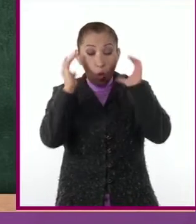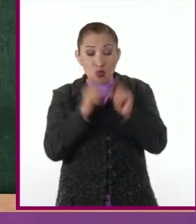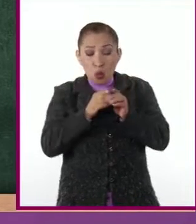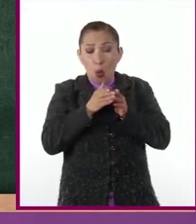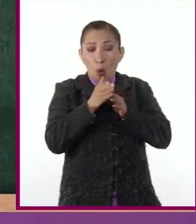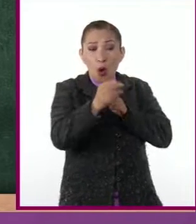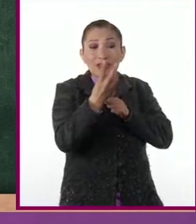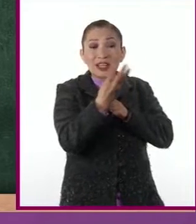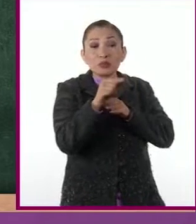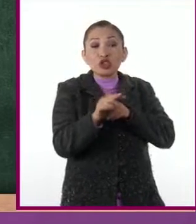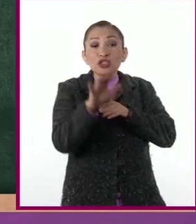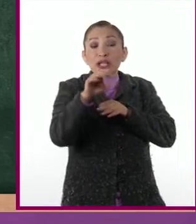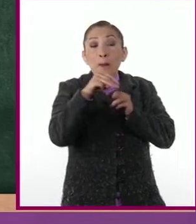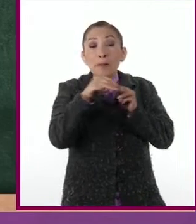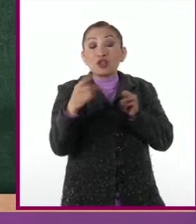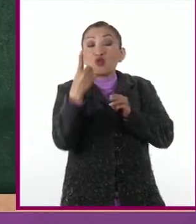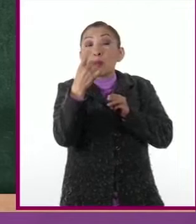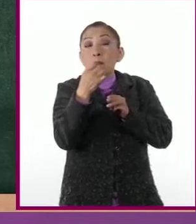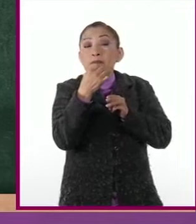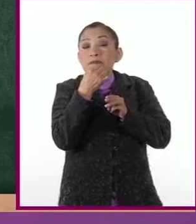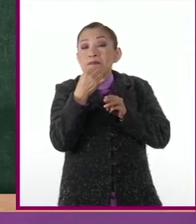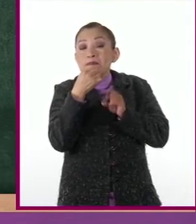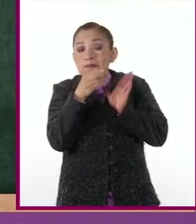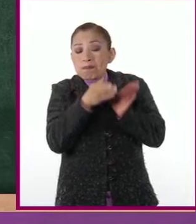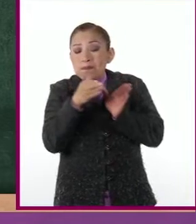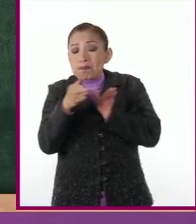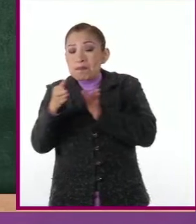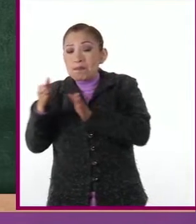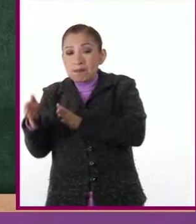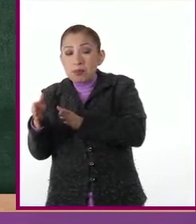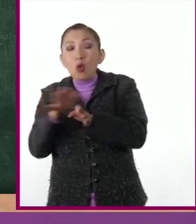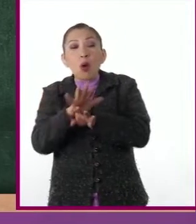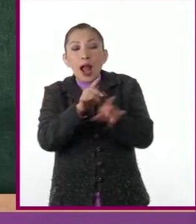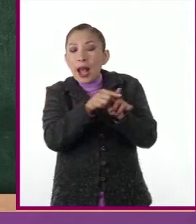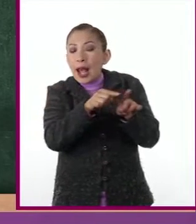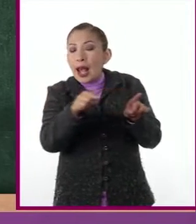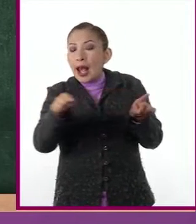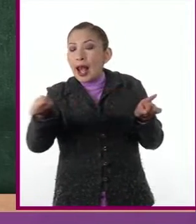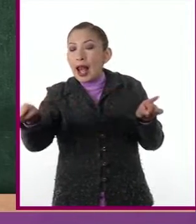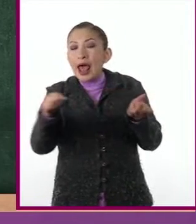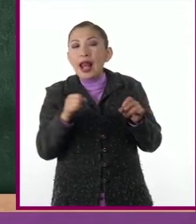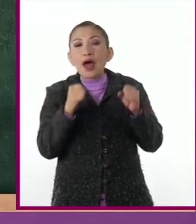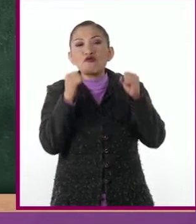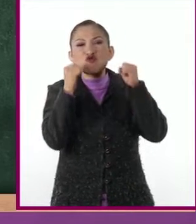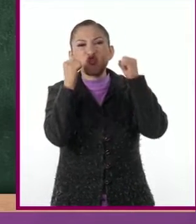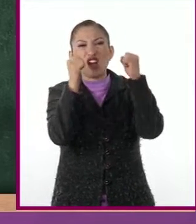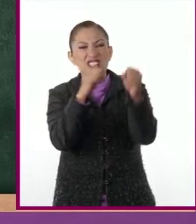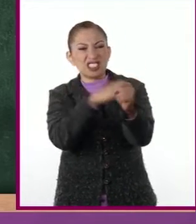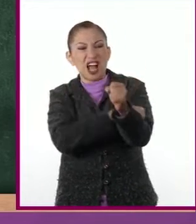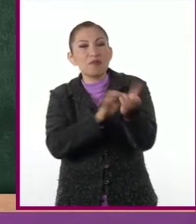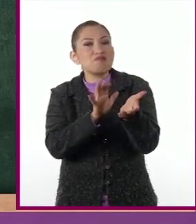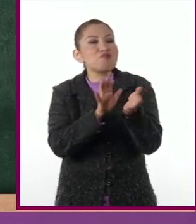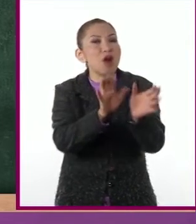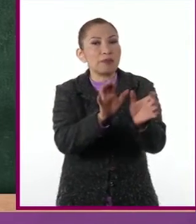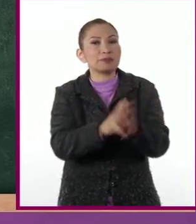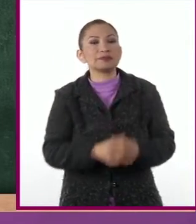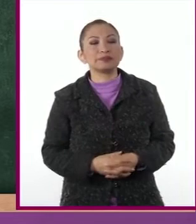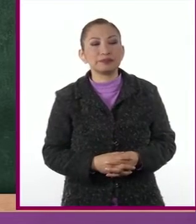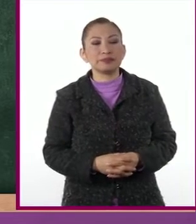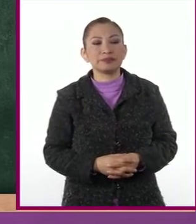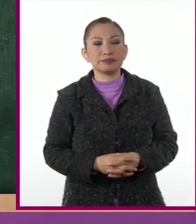de 3.5 metros sobre segundo al cuadrado. ¿Cuál es la magnitud de la fuerza que lo acelera?